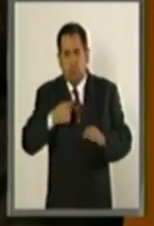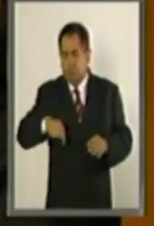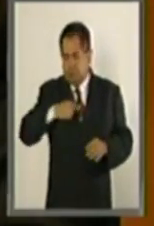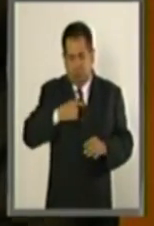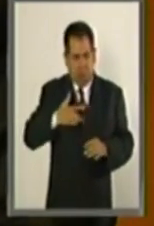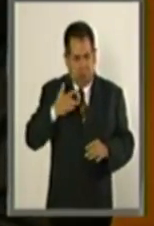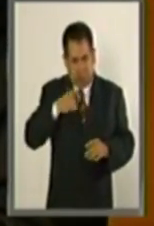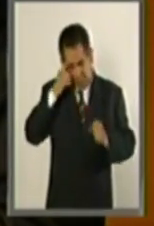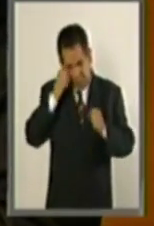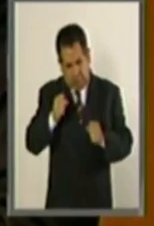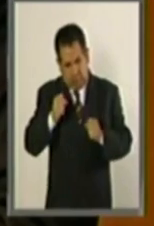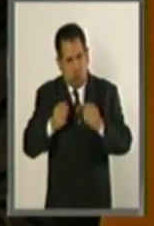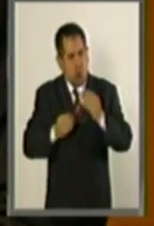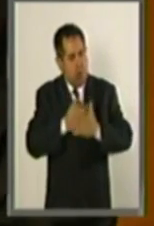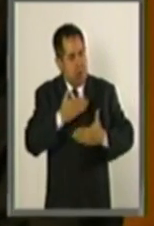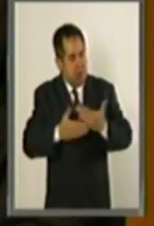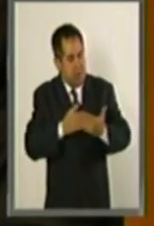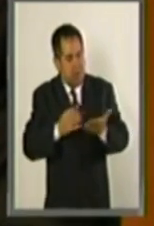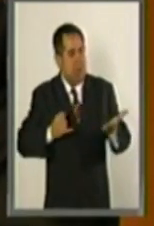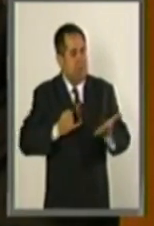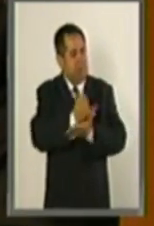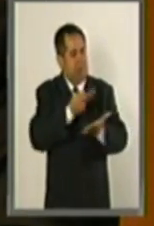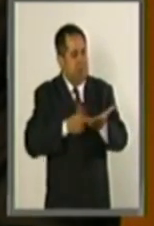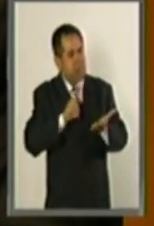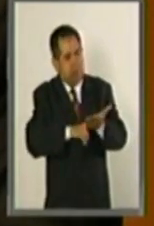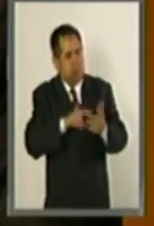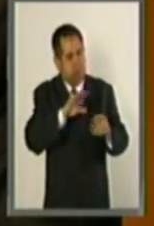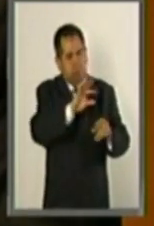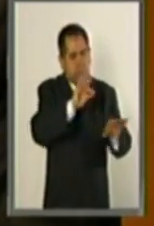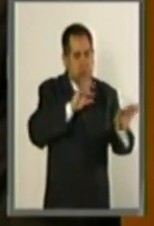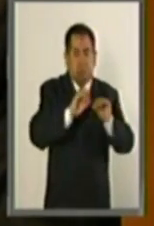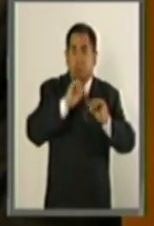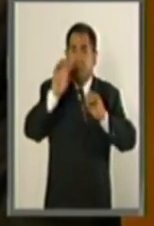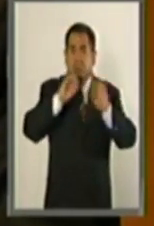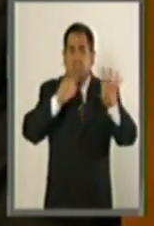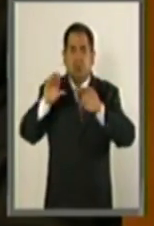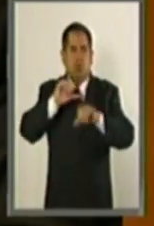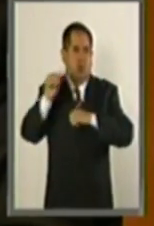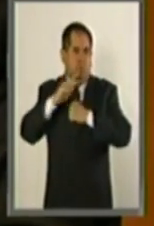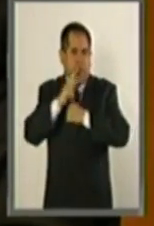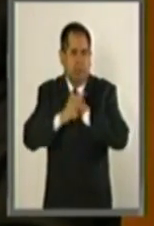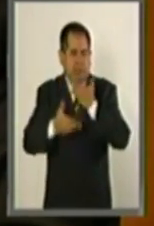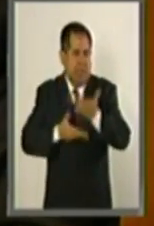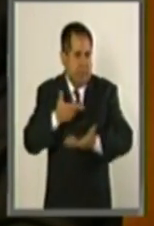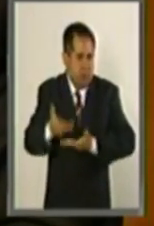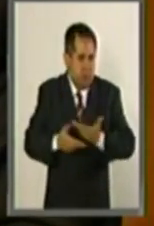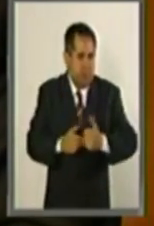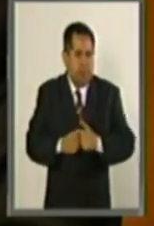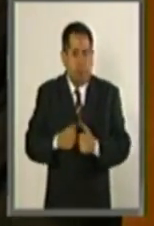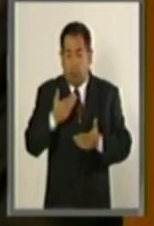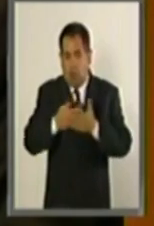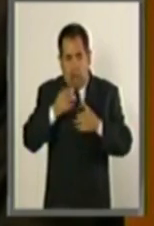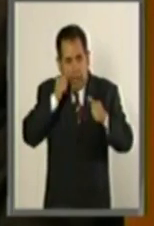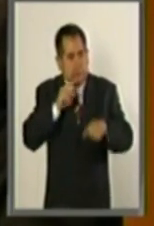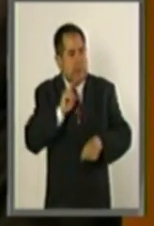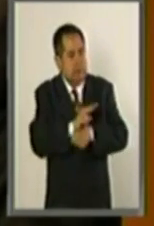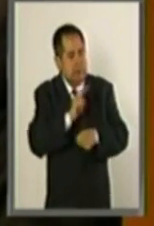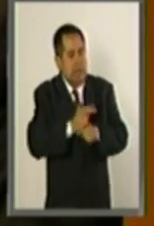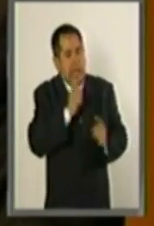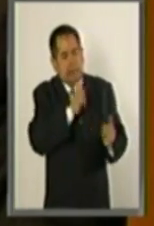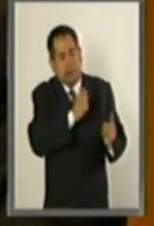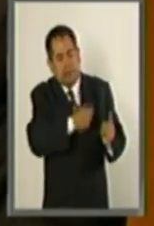estar cerrando un nuevo proceso de ratificaciones del personal diplomático. Ahora, la tarea es darle puntual seguimiento a su